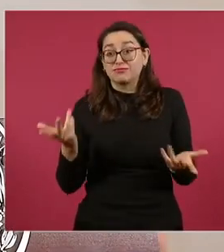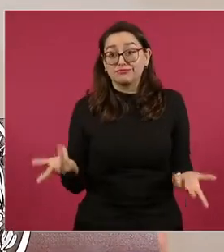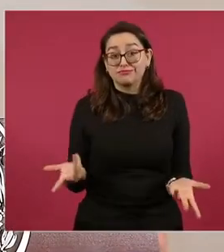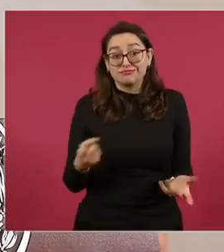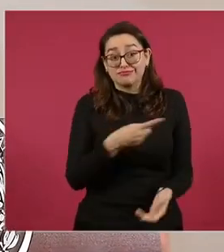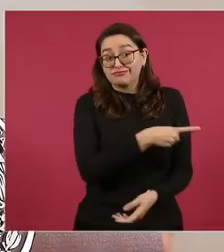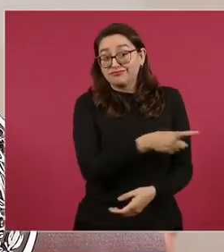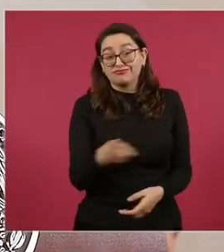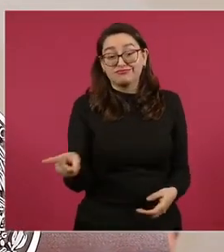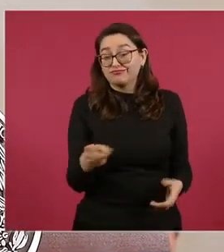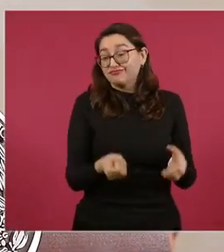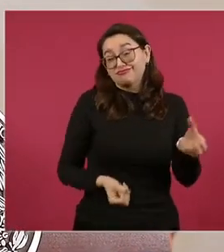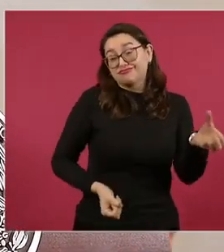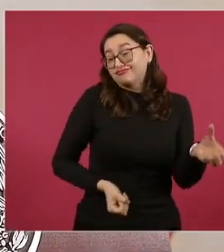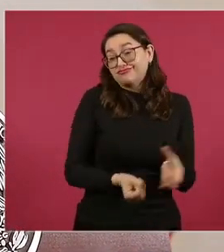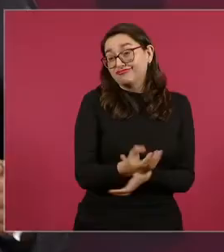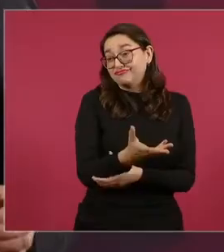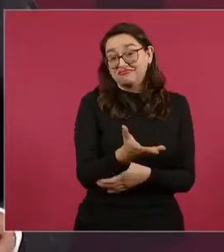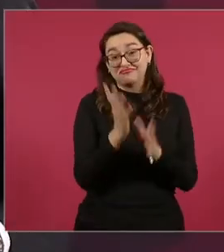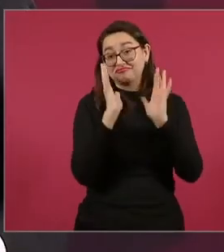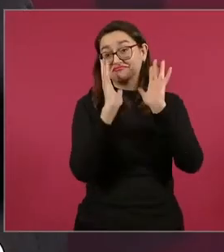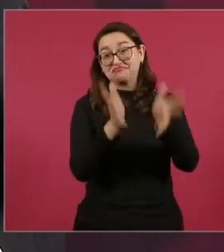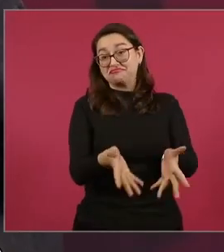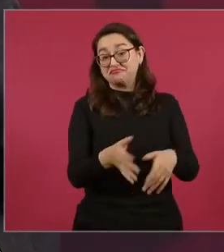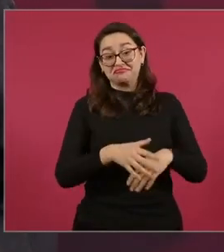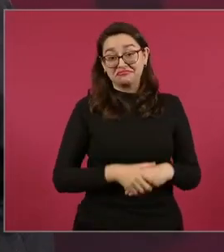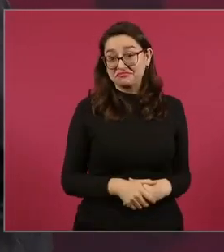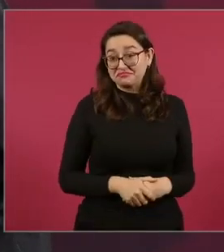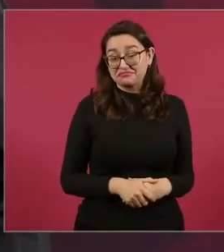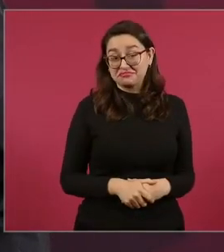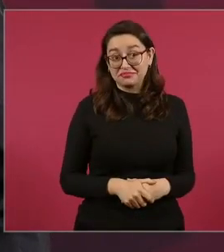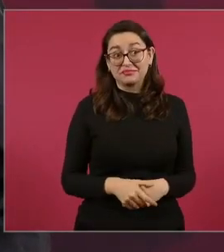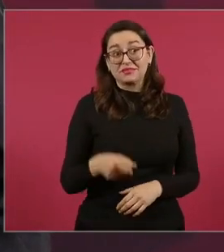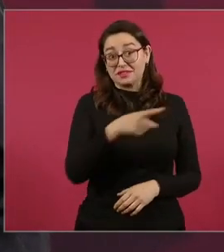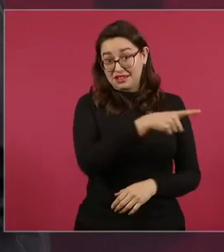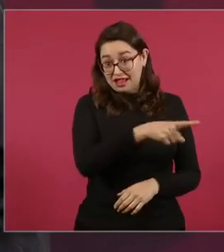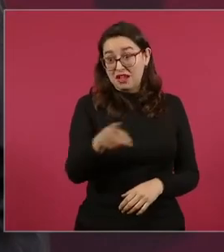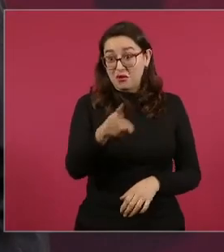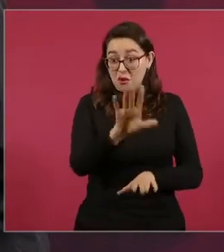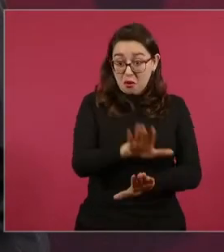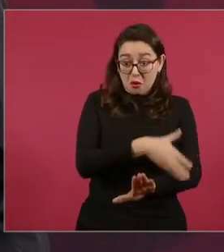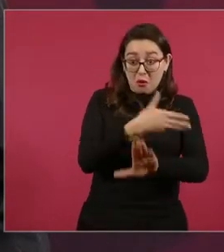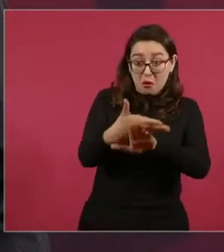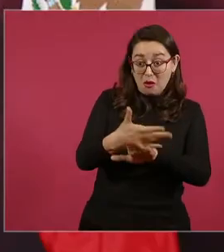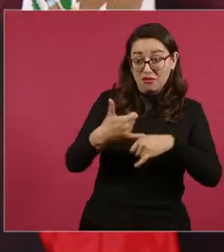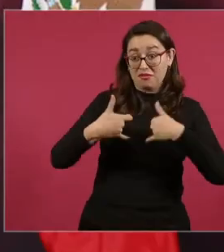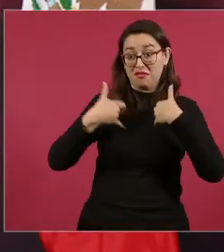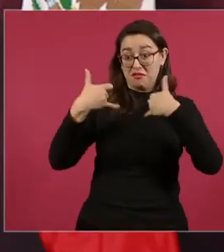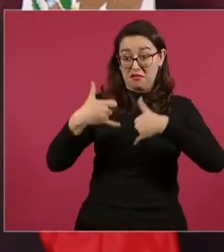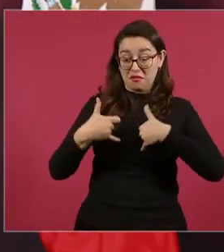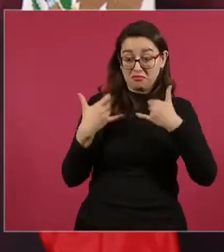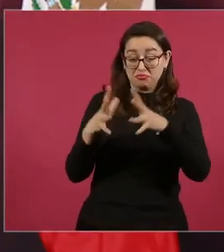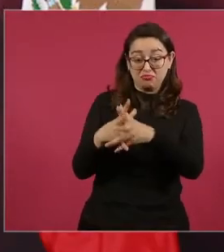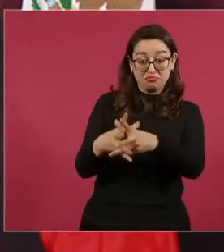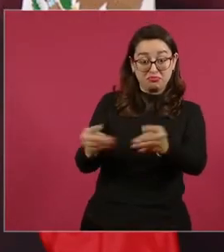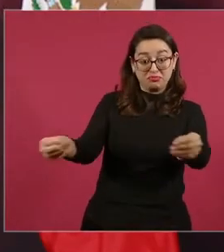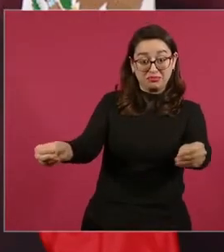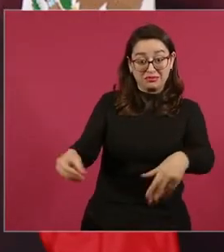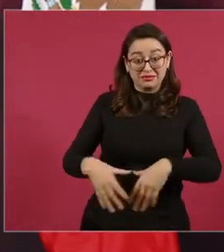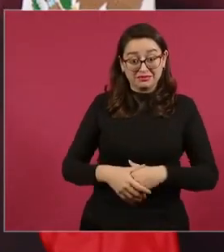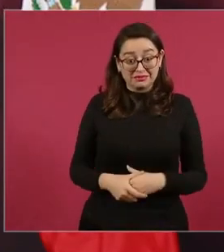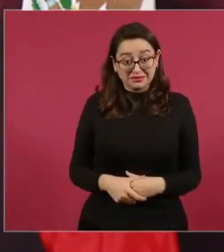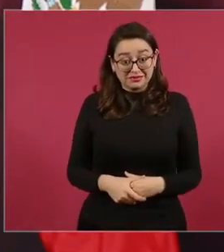dejaron libres a quienes habían participado en la desaparición. O sea, no